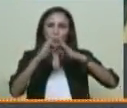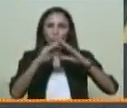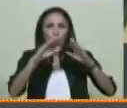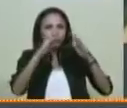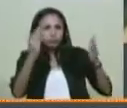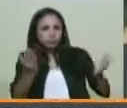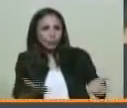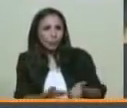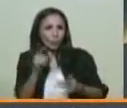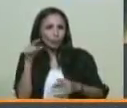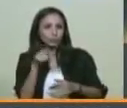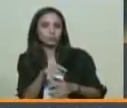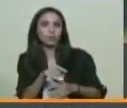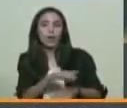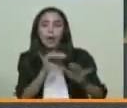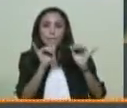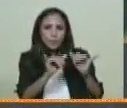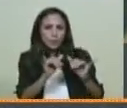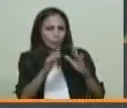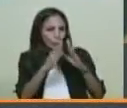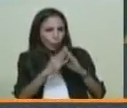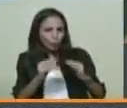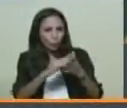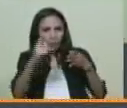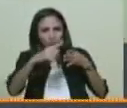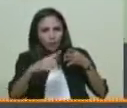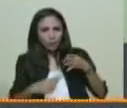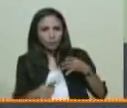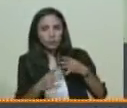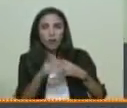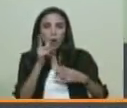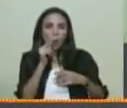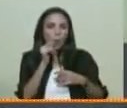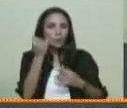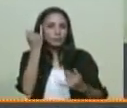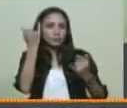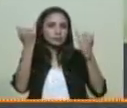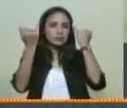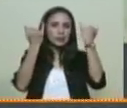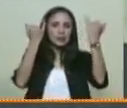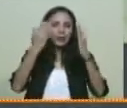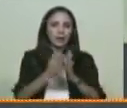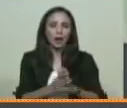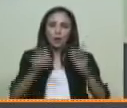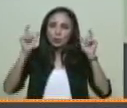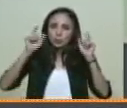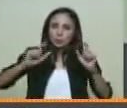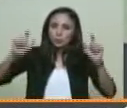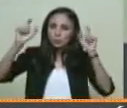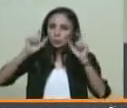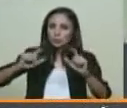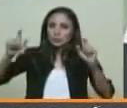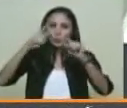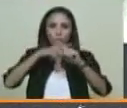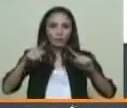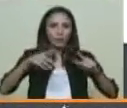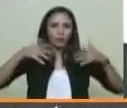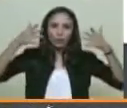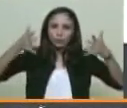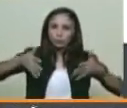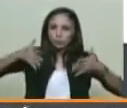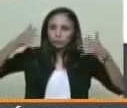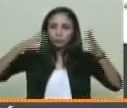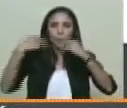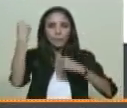que tiene en él un referente. Fue un precursor de la masificación del